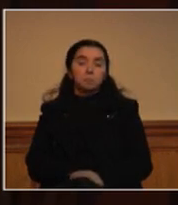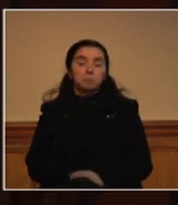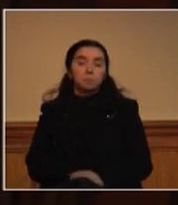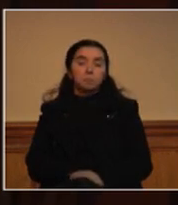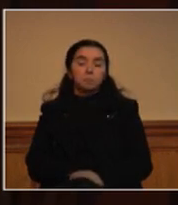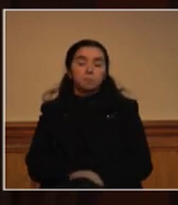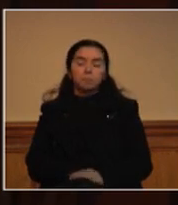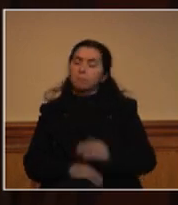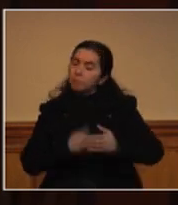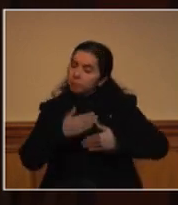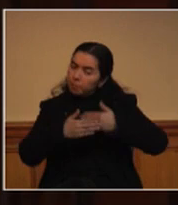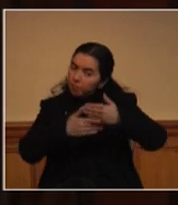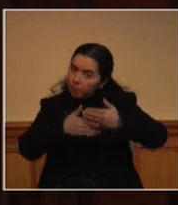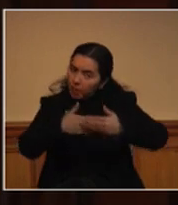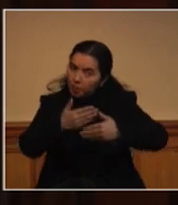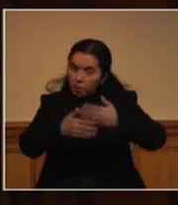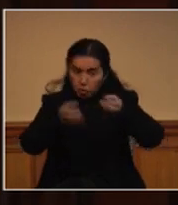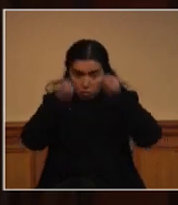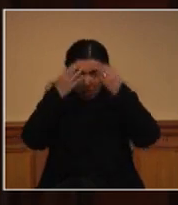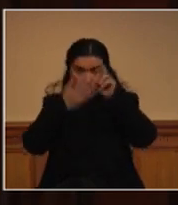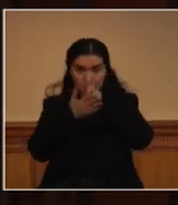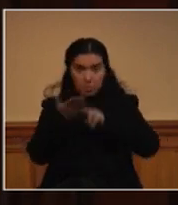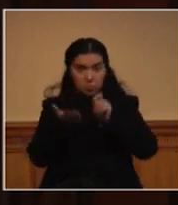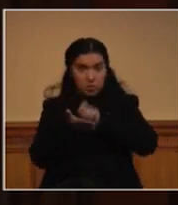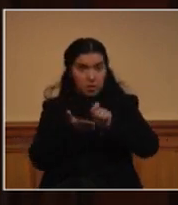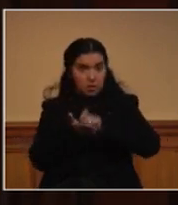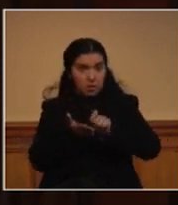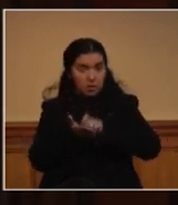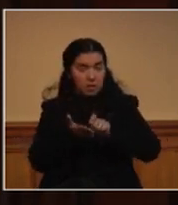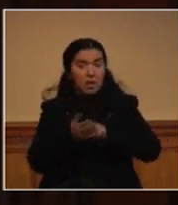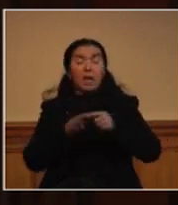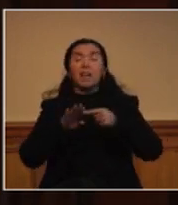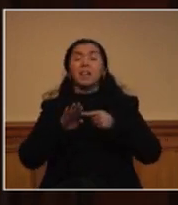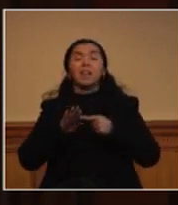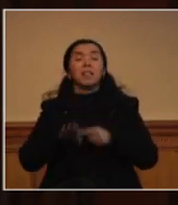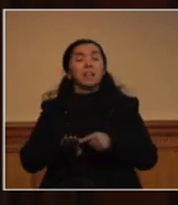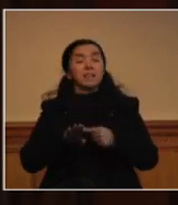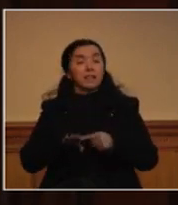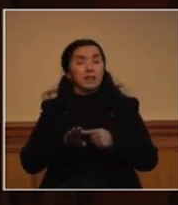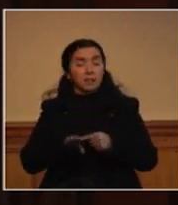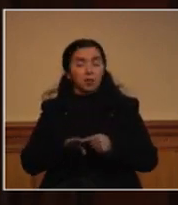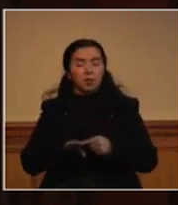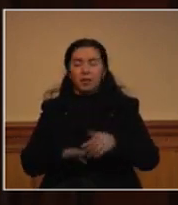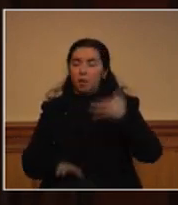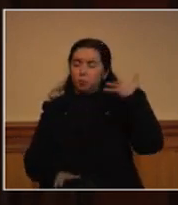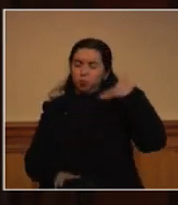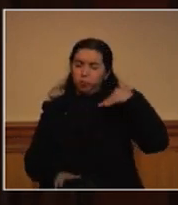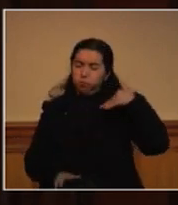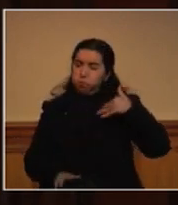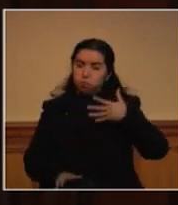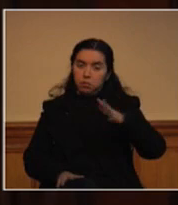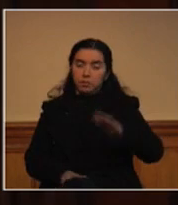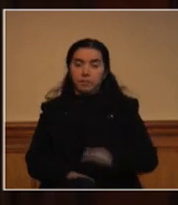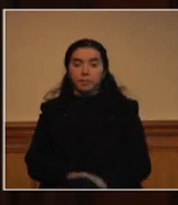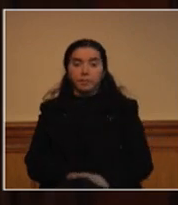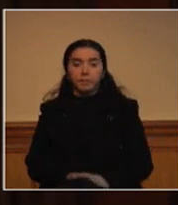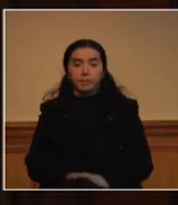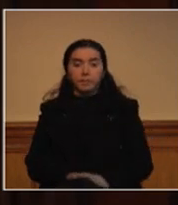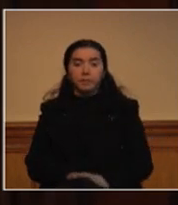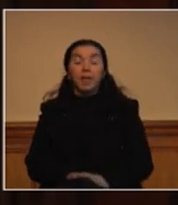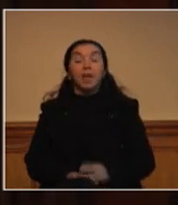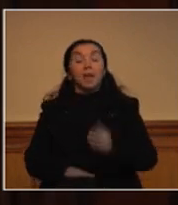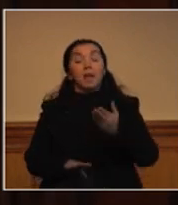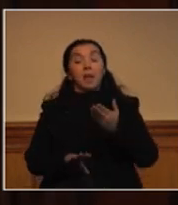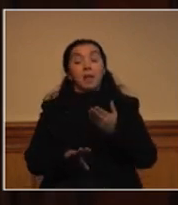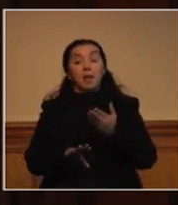En todo este proceso de aprendizaje de la lectoescritura, la tecnología juega un papel fundamental. Existe un